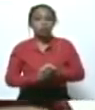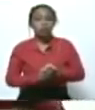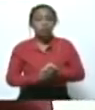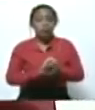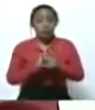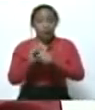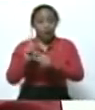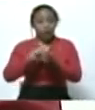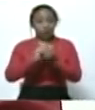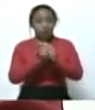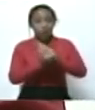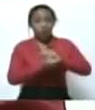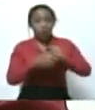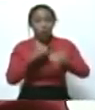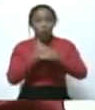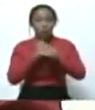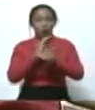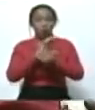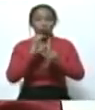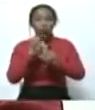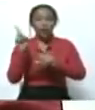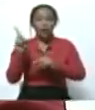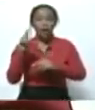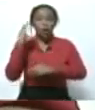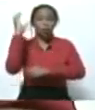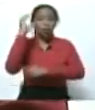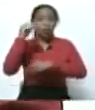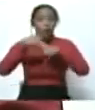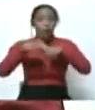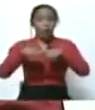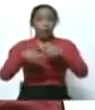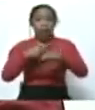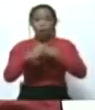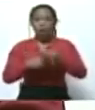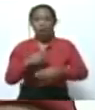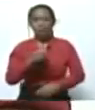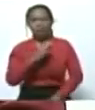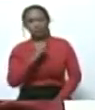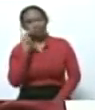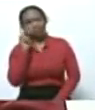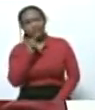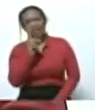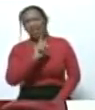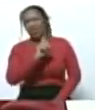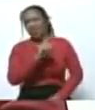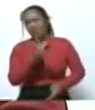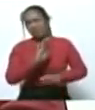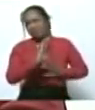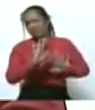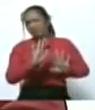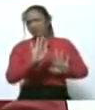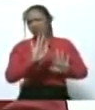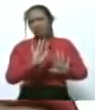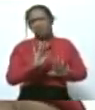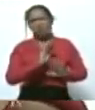Se ha convertido en una moda. Que Colombia ahorita lo haga, no nos extraña. No, no, para nada. No, no. En